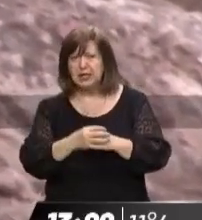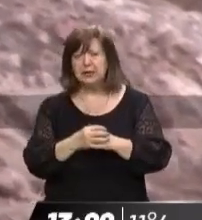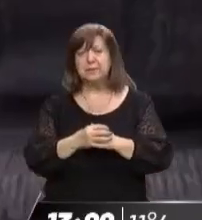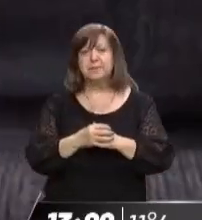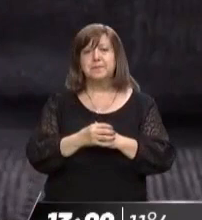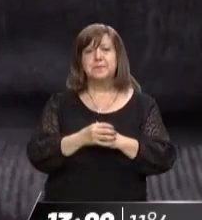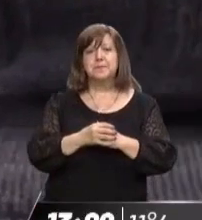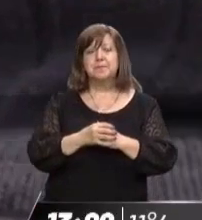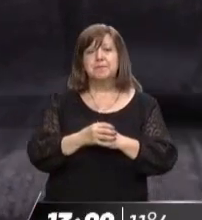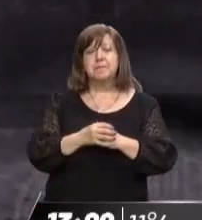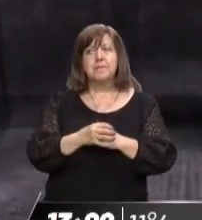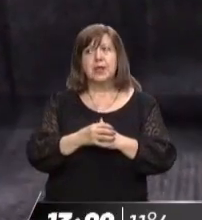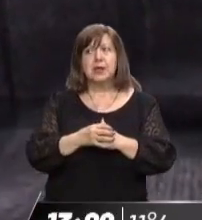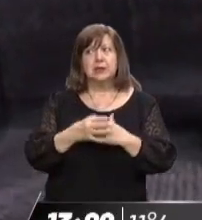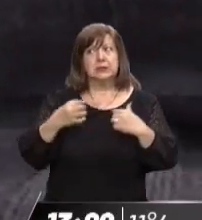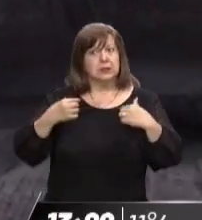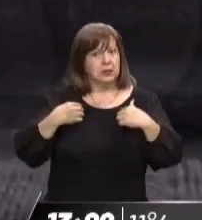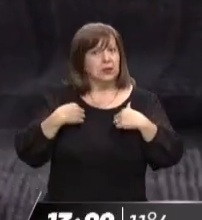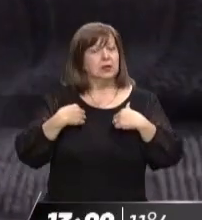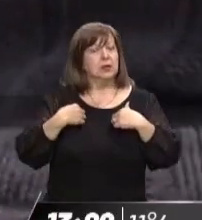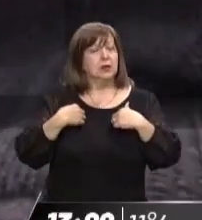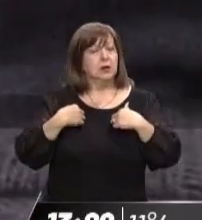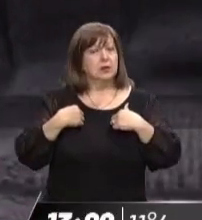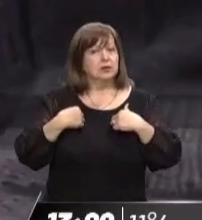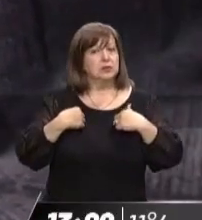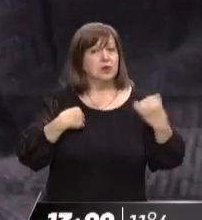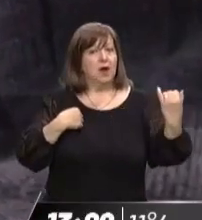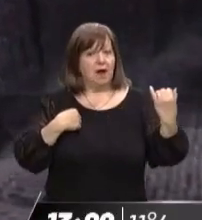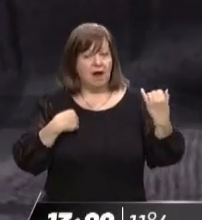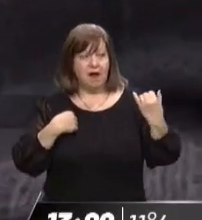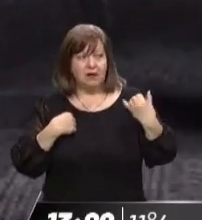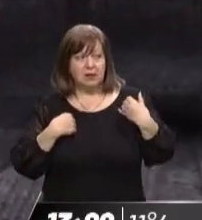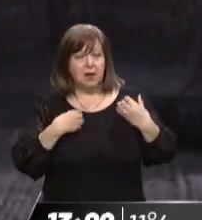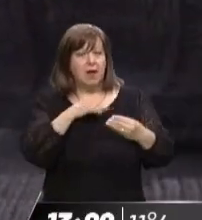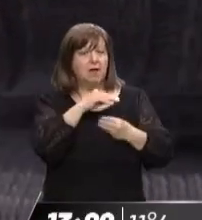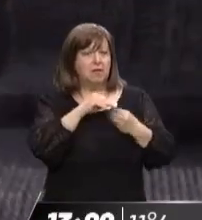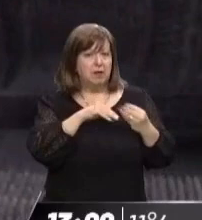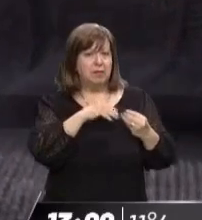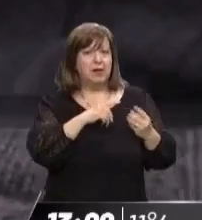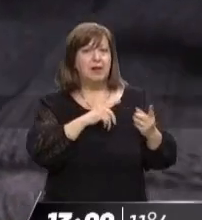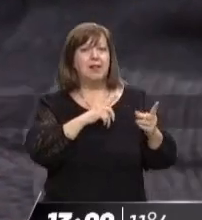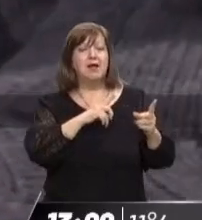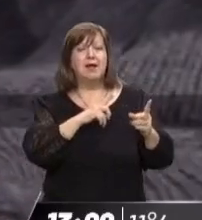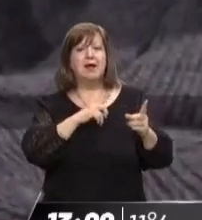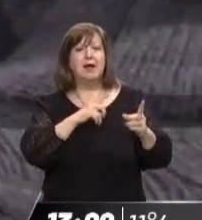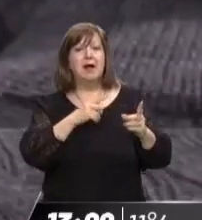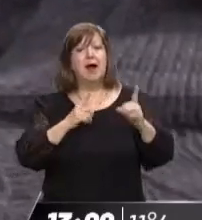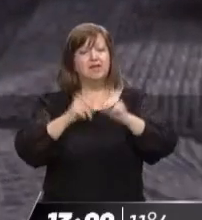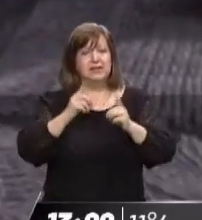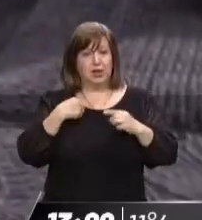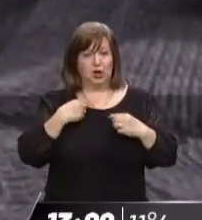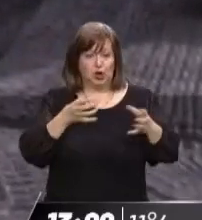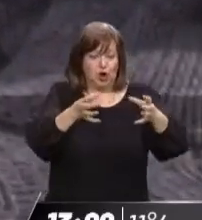Y por lo que me han comentado las madres y algunas tías que nos reunimos a